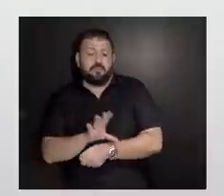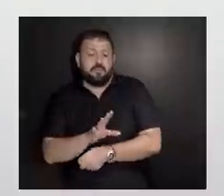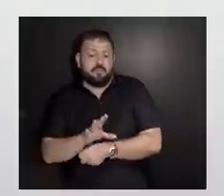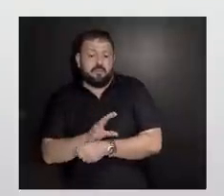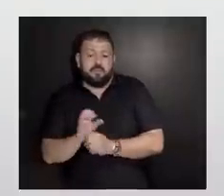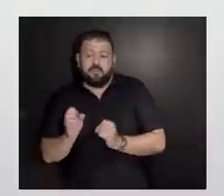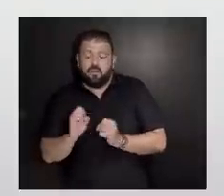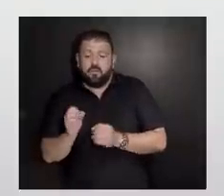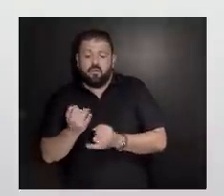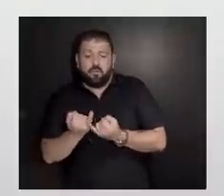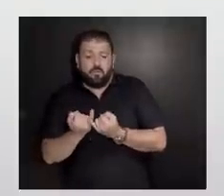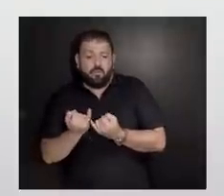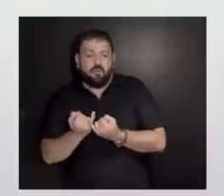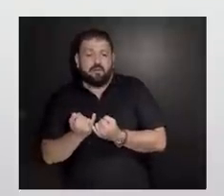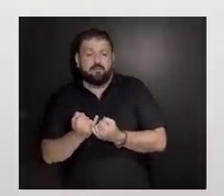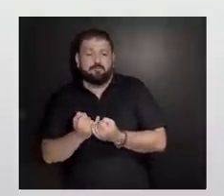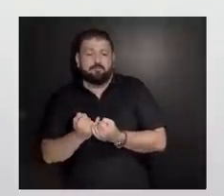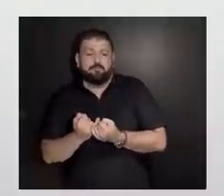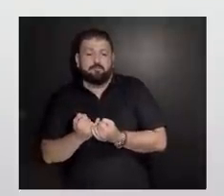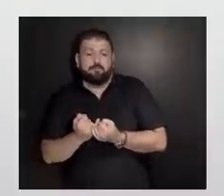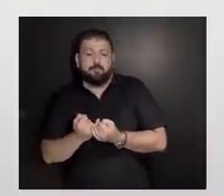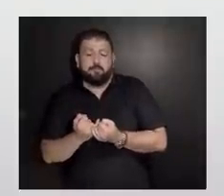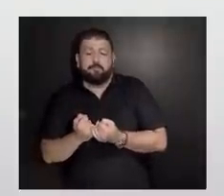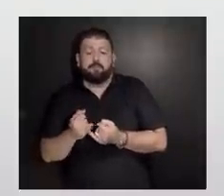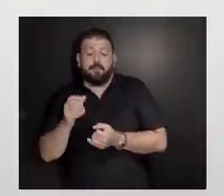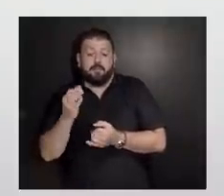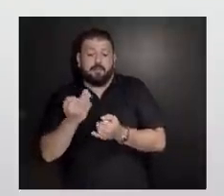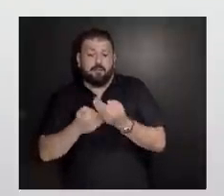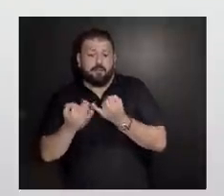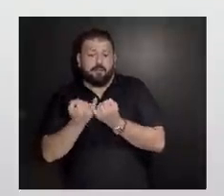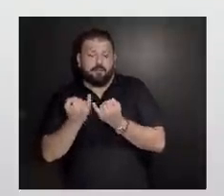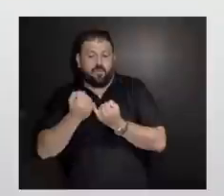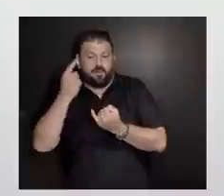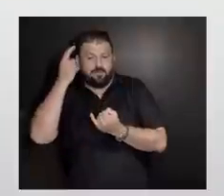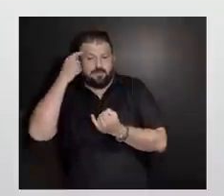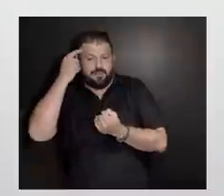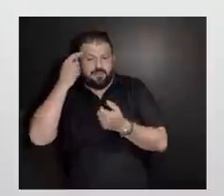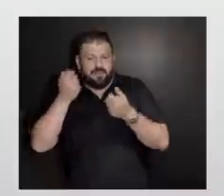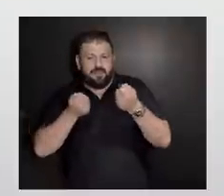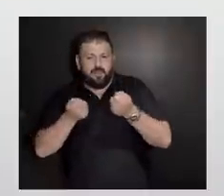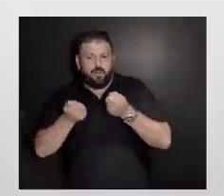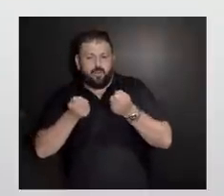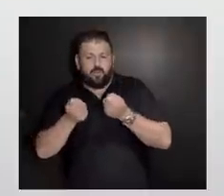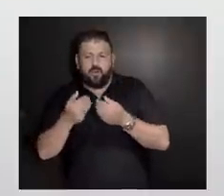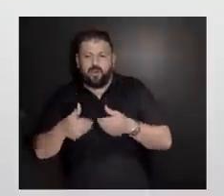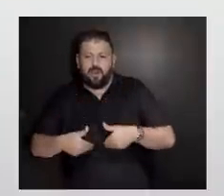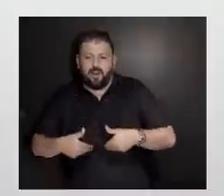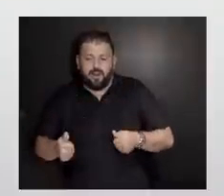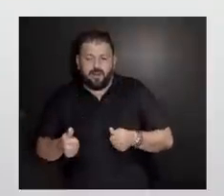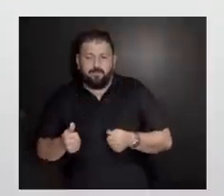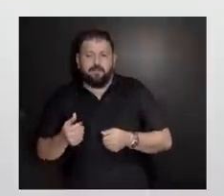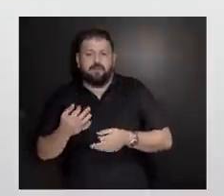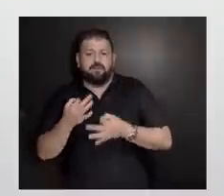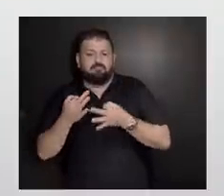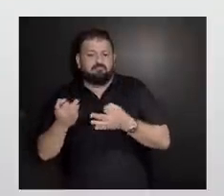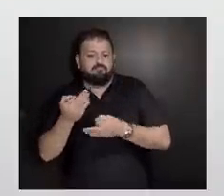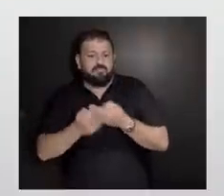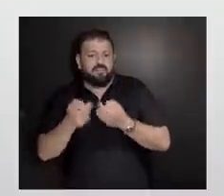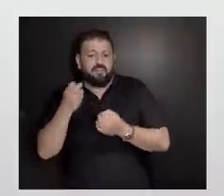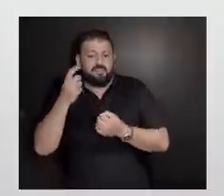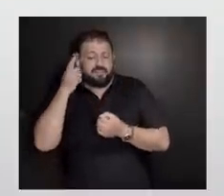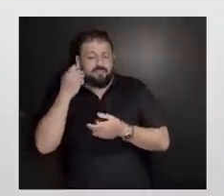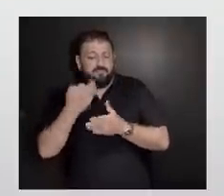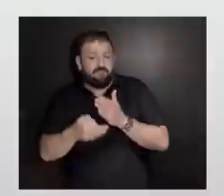se encuentra en el hipotálamo. El hipotálamo es la parte de nuestro cerebro que va a regular el hambre y la saciedad. Entonces, si esta área se ve